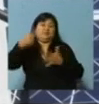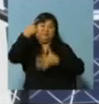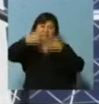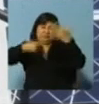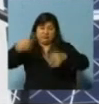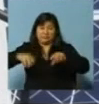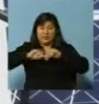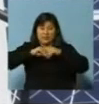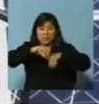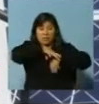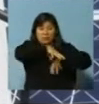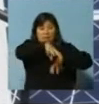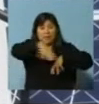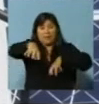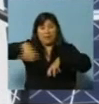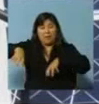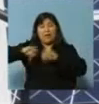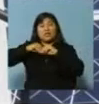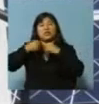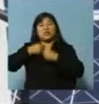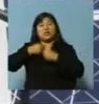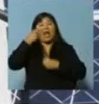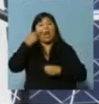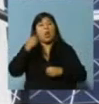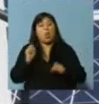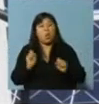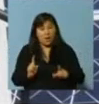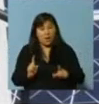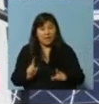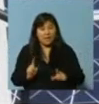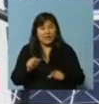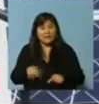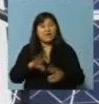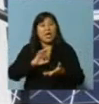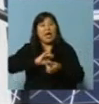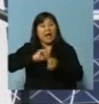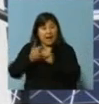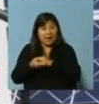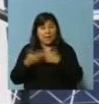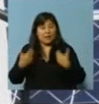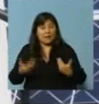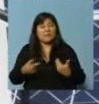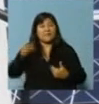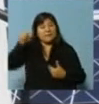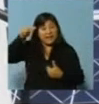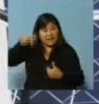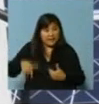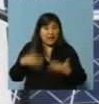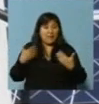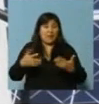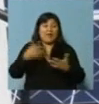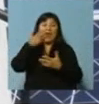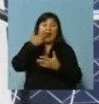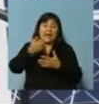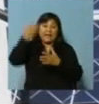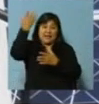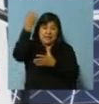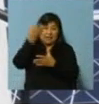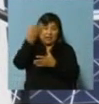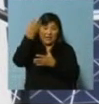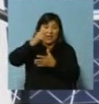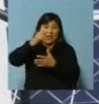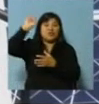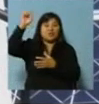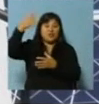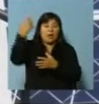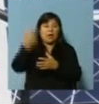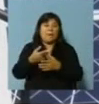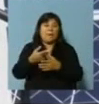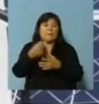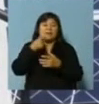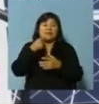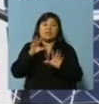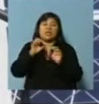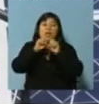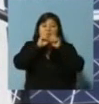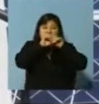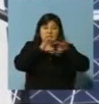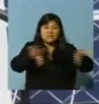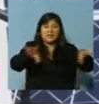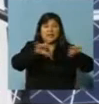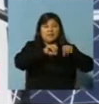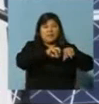ese cambio y acá vamos a tener la posibilidad de generar energía a partir del sol sin